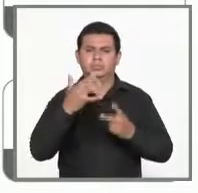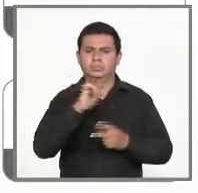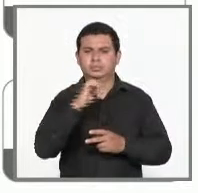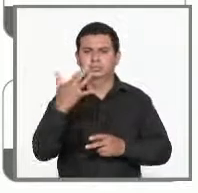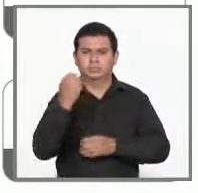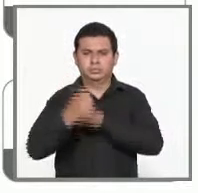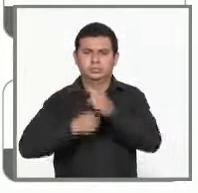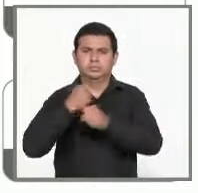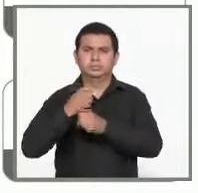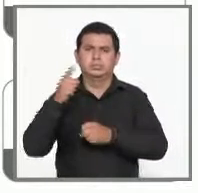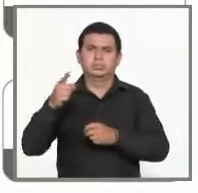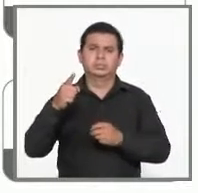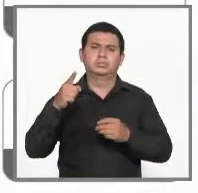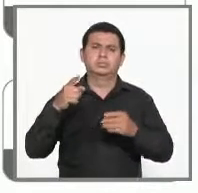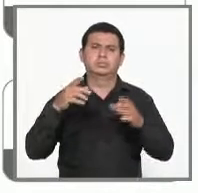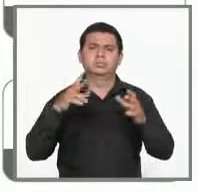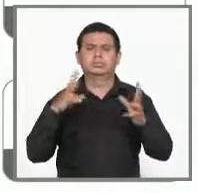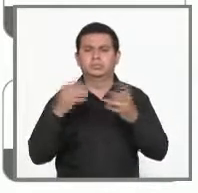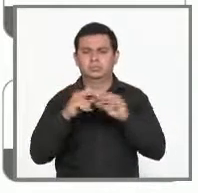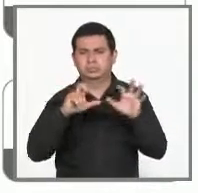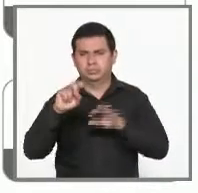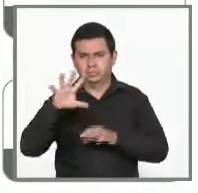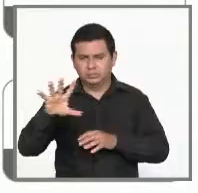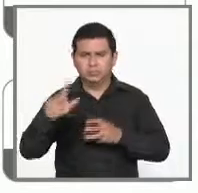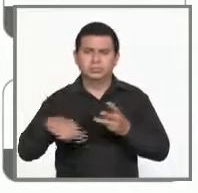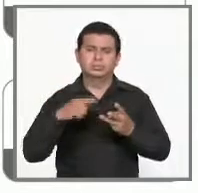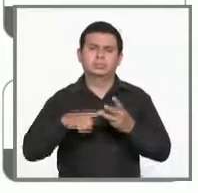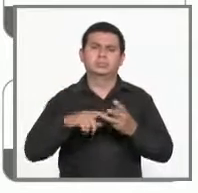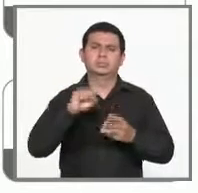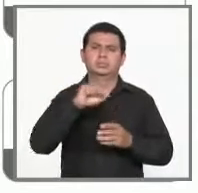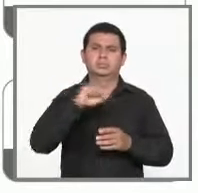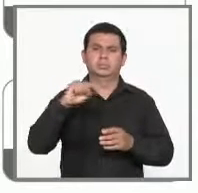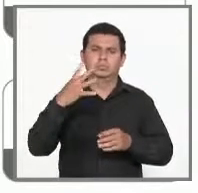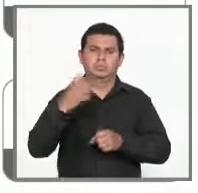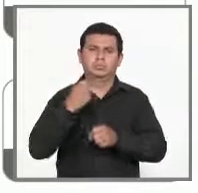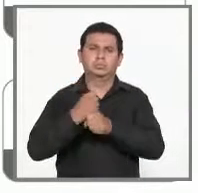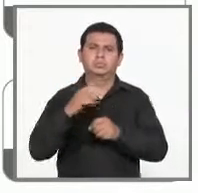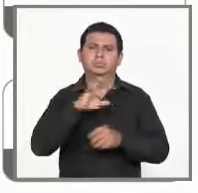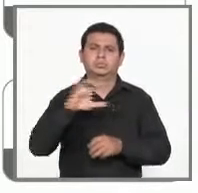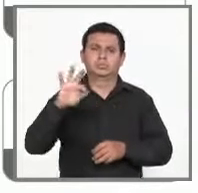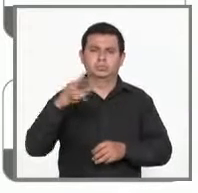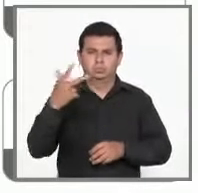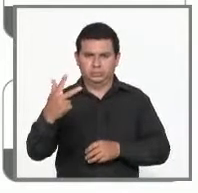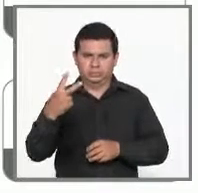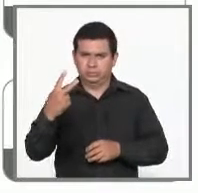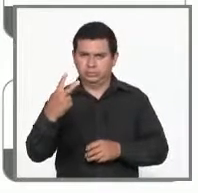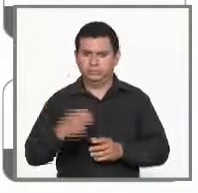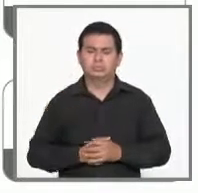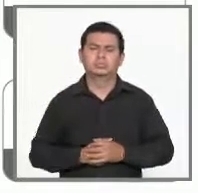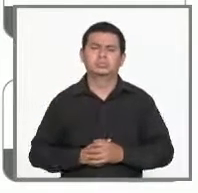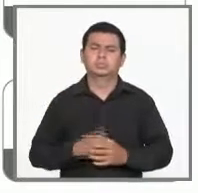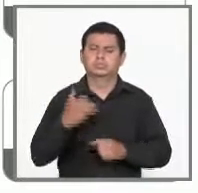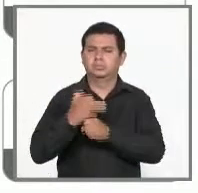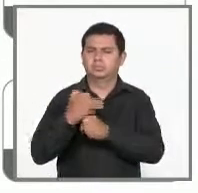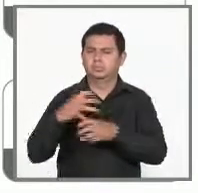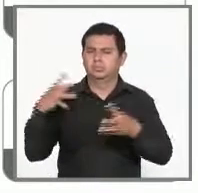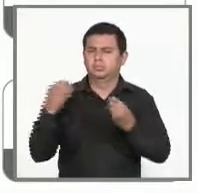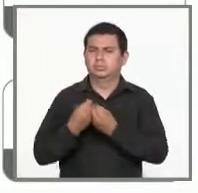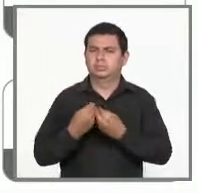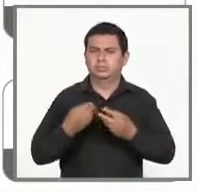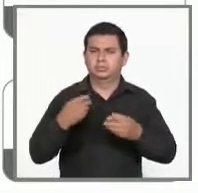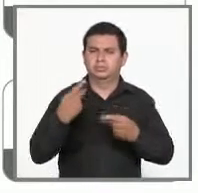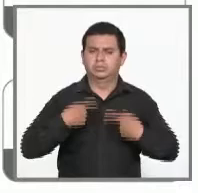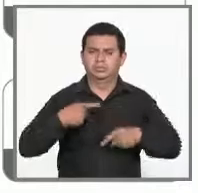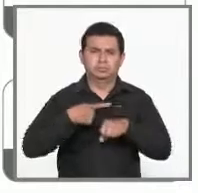59 años 835 de 60 64 540 y hasta ahorita los que